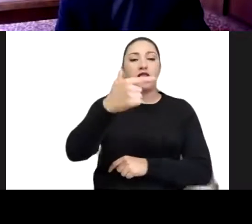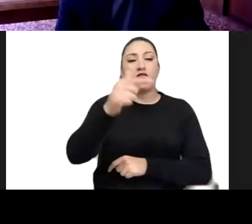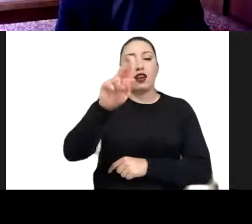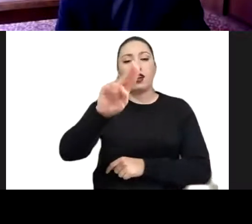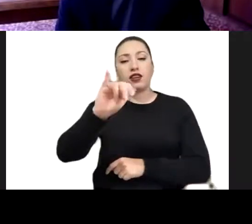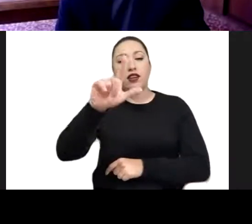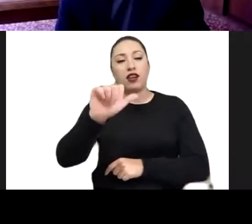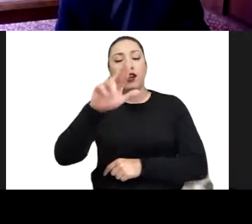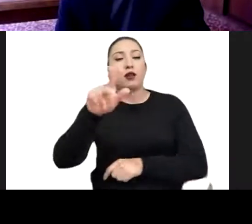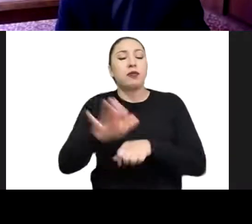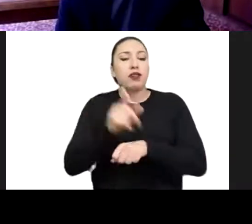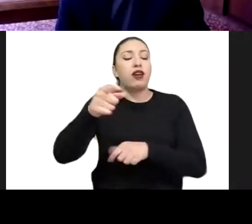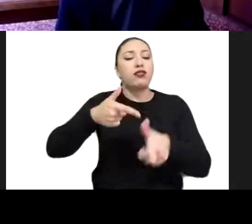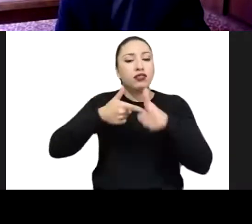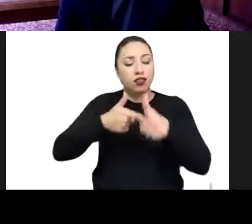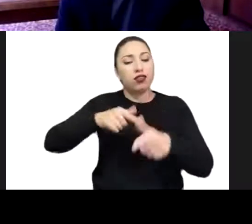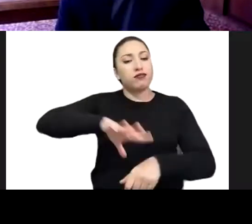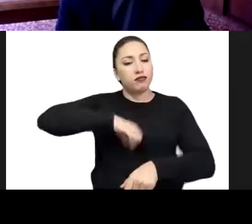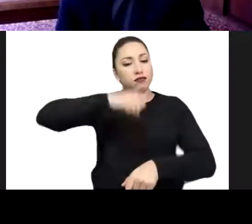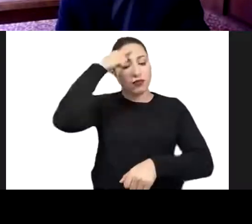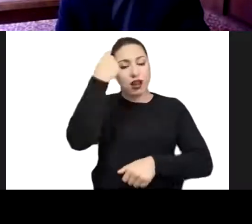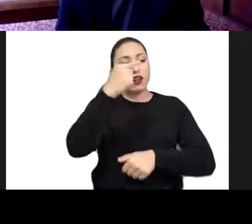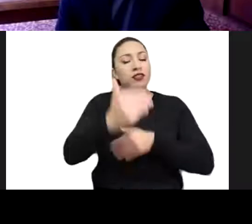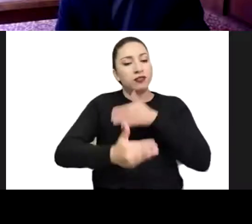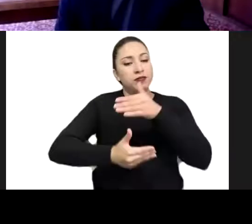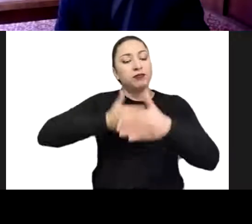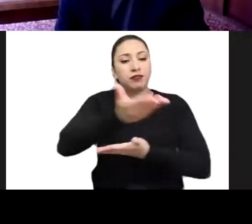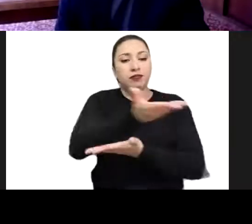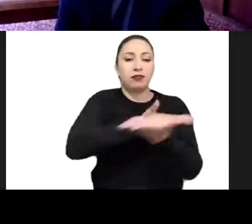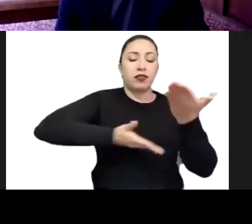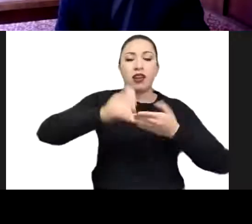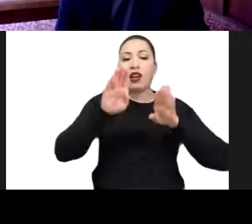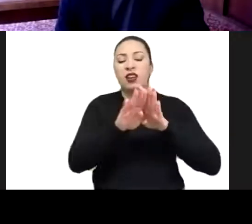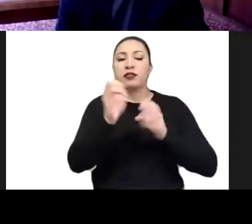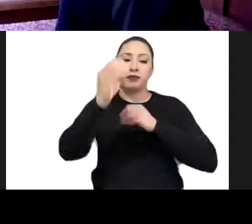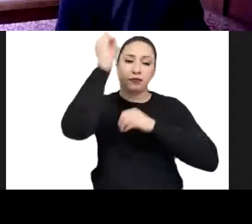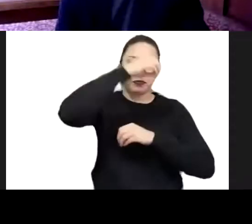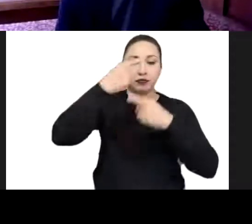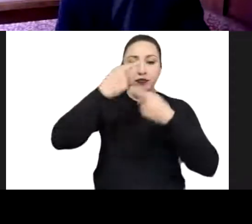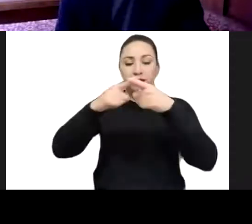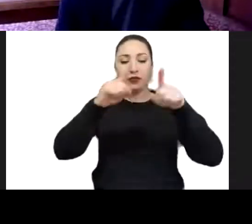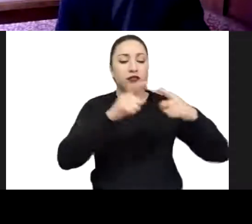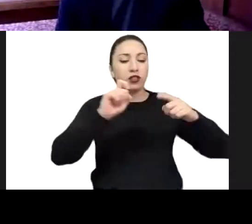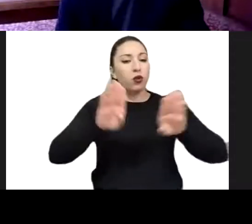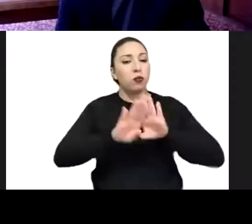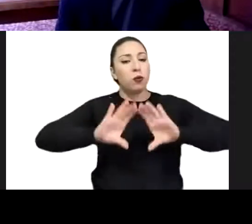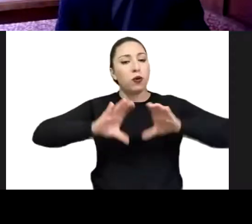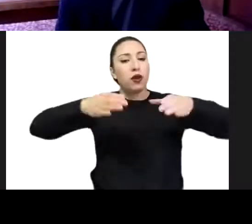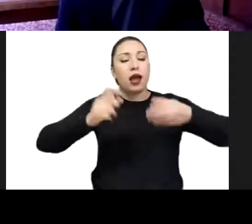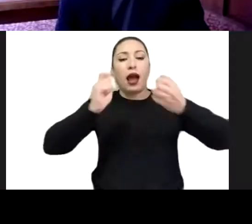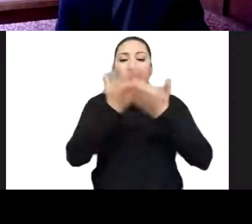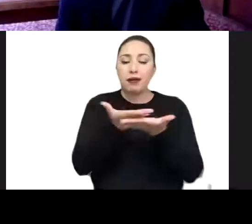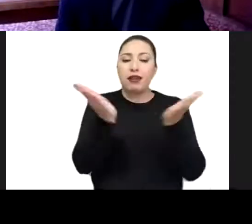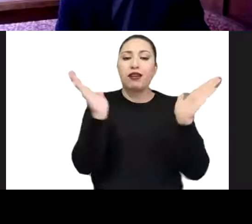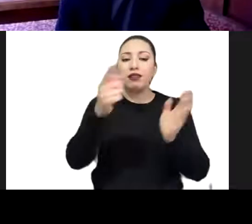Parlamento Abierto, que como bien decía ella, y de tiempo atrás hemos estado conversando, buscamos generar un diálogo constructivo